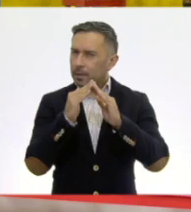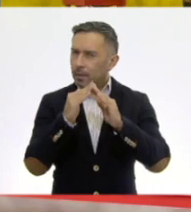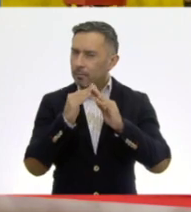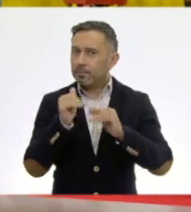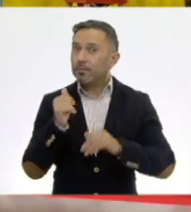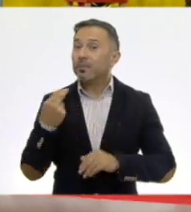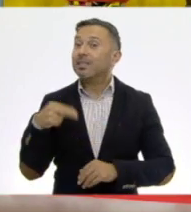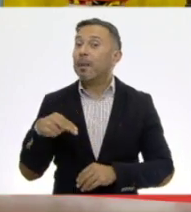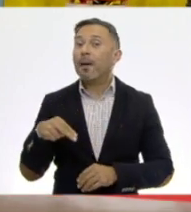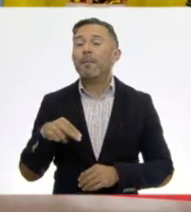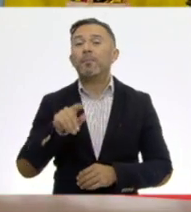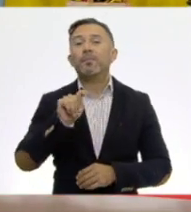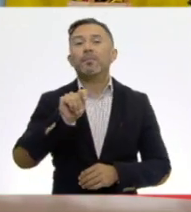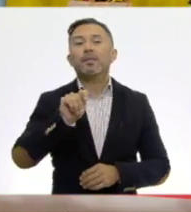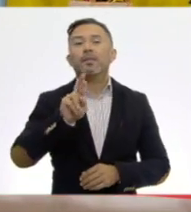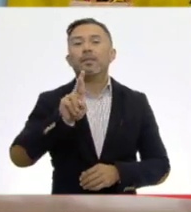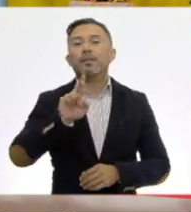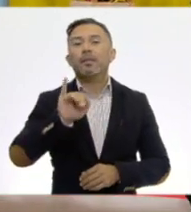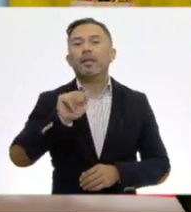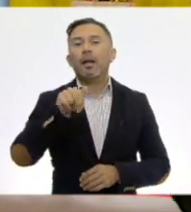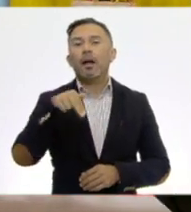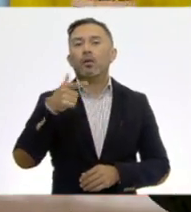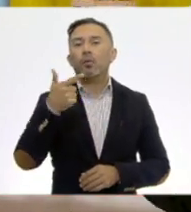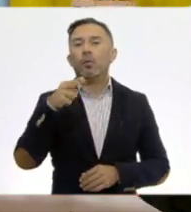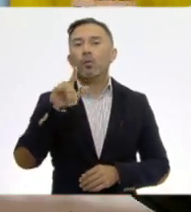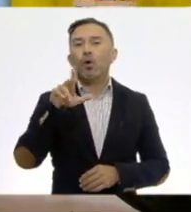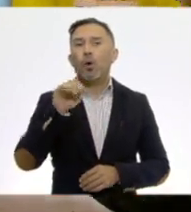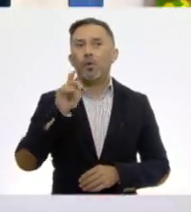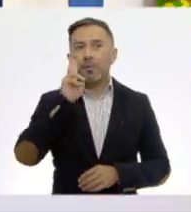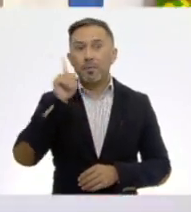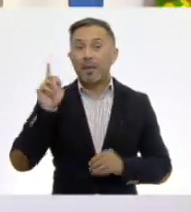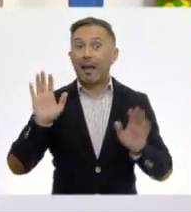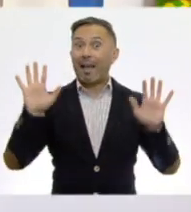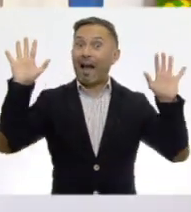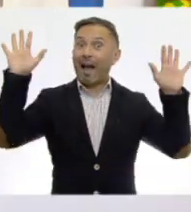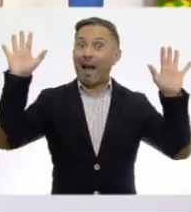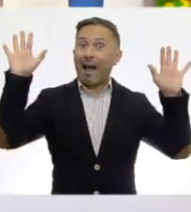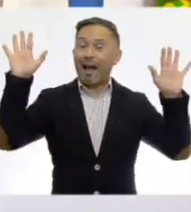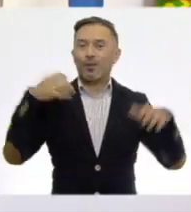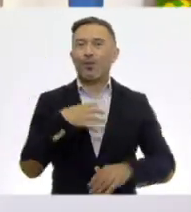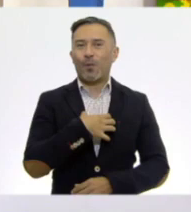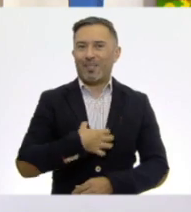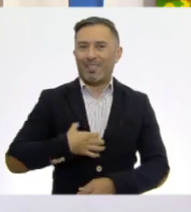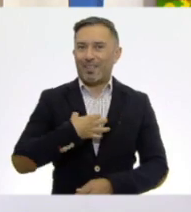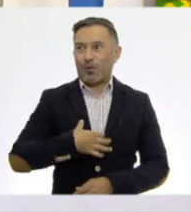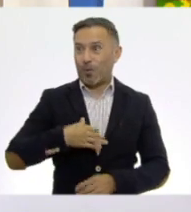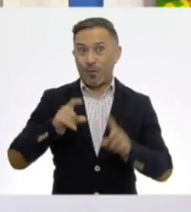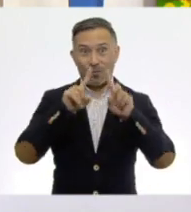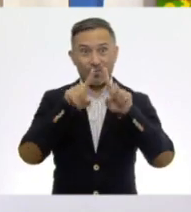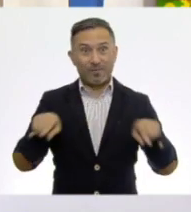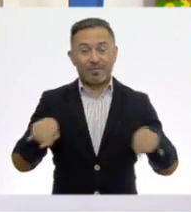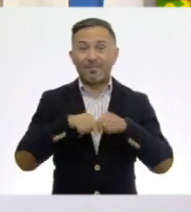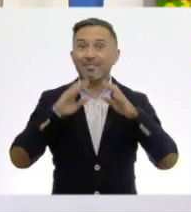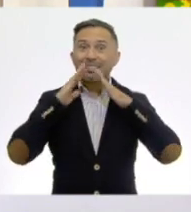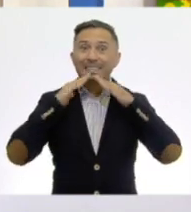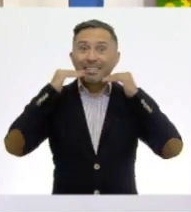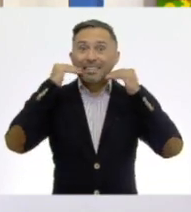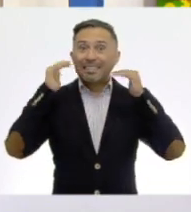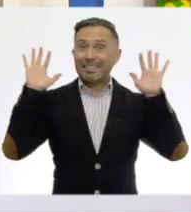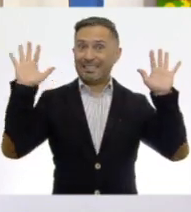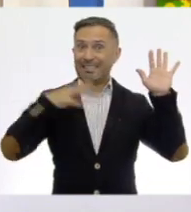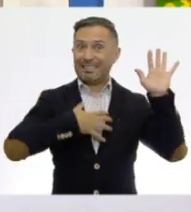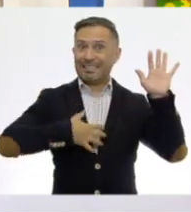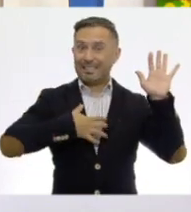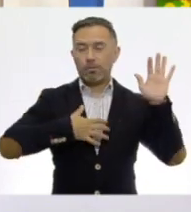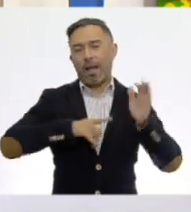llama triángulo. Y por cierto, está bastante contento, ¿verdad? Muy bien, porque está aprendiendo. Exactamente. Igual que nosotros. Primera